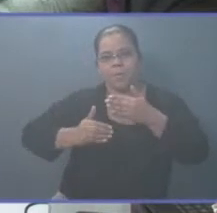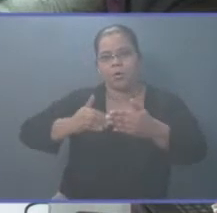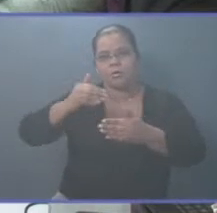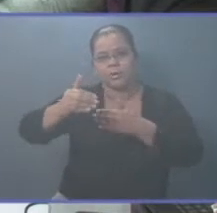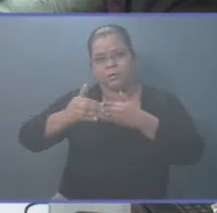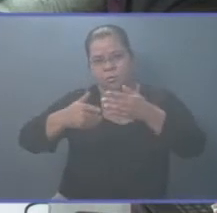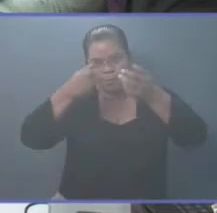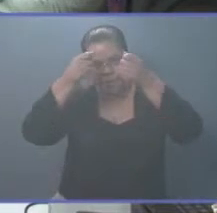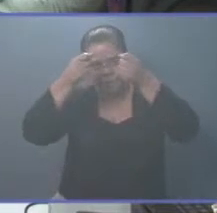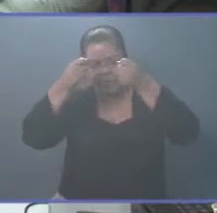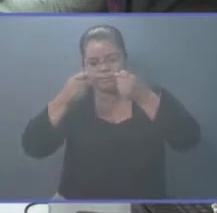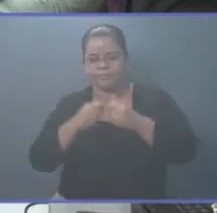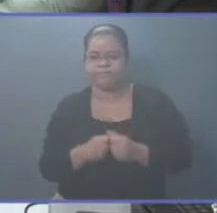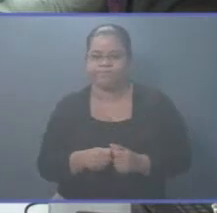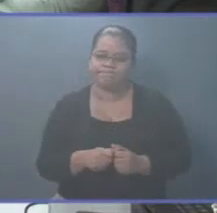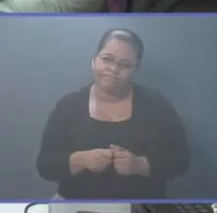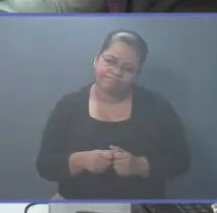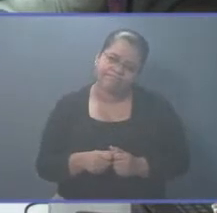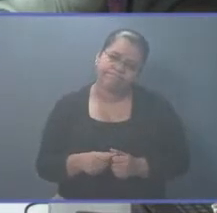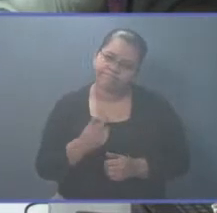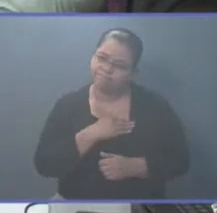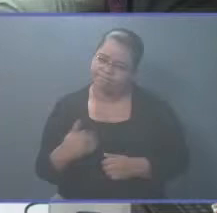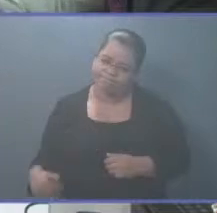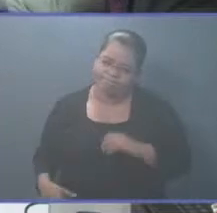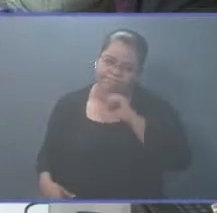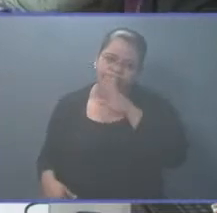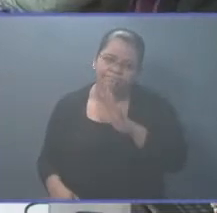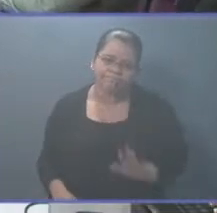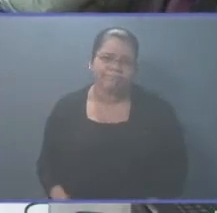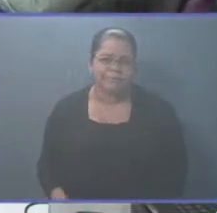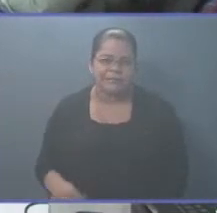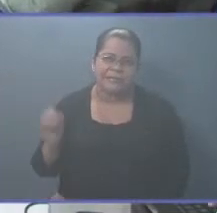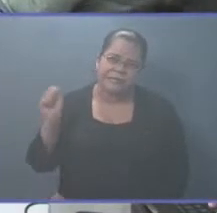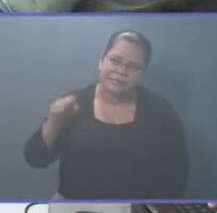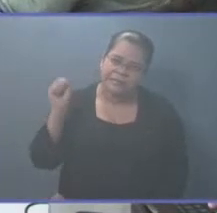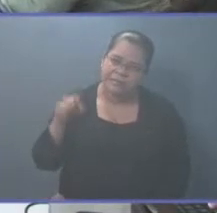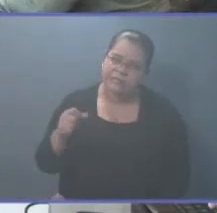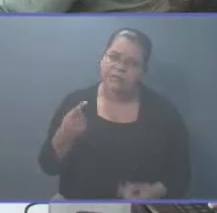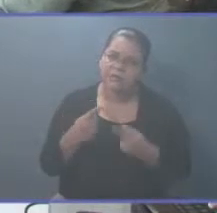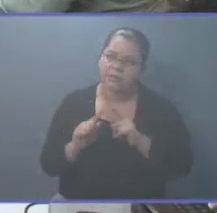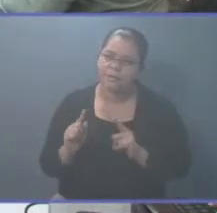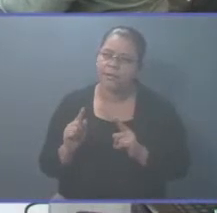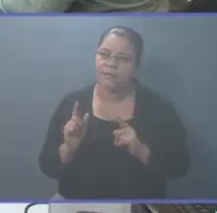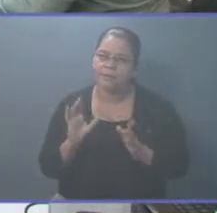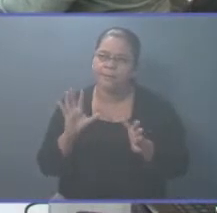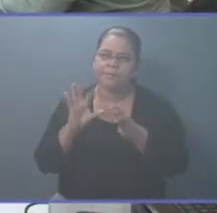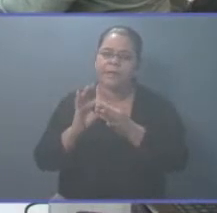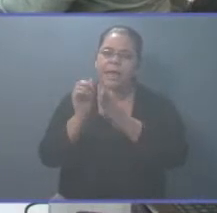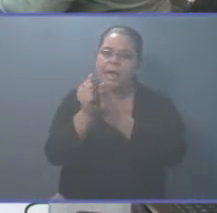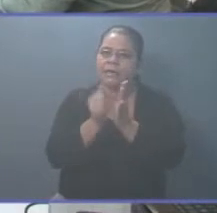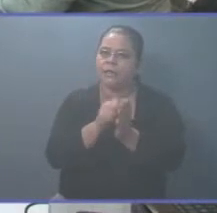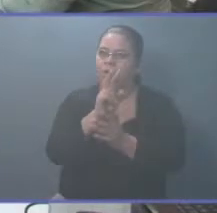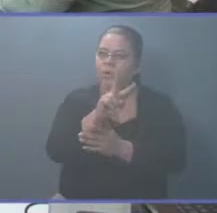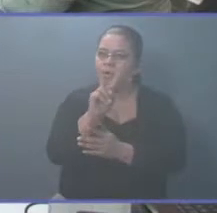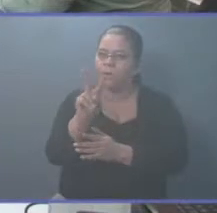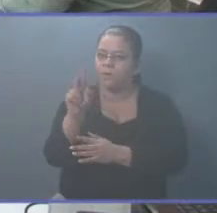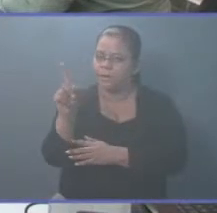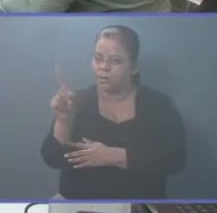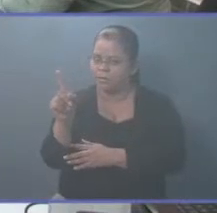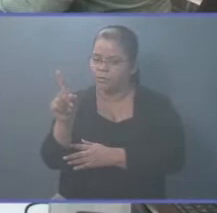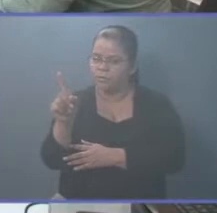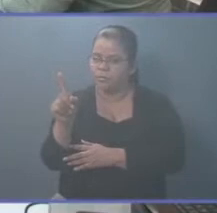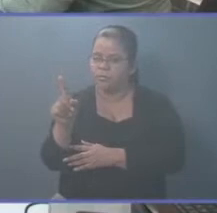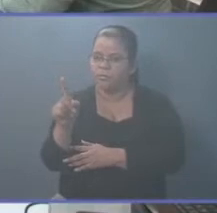Penal. Es que, agregarle. Es que lo que pasa que en el artículo 221 de